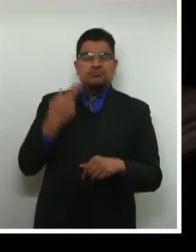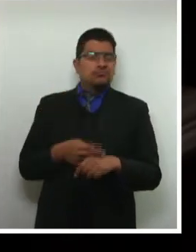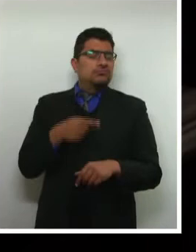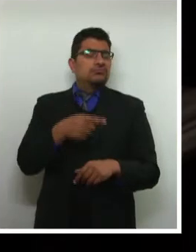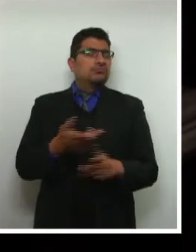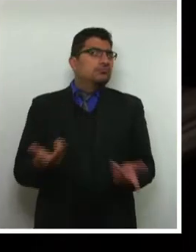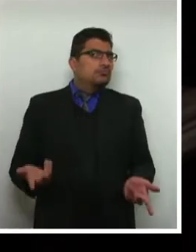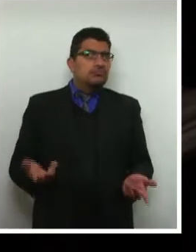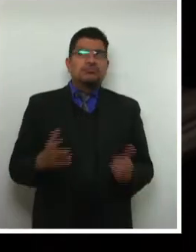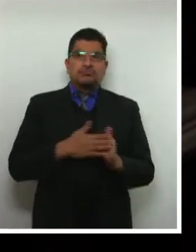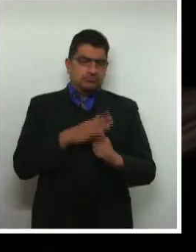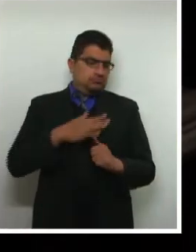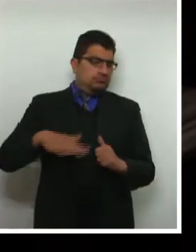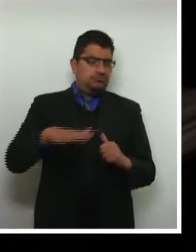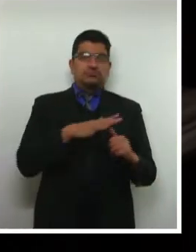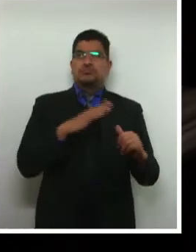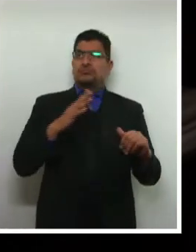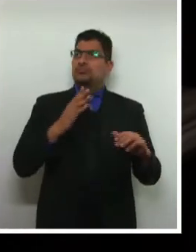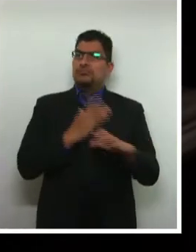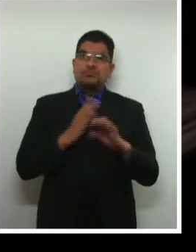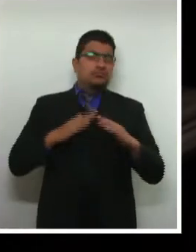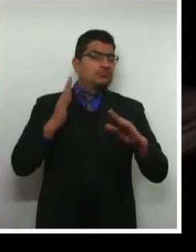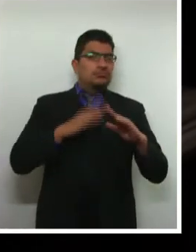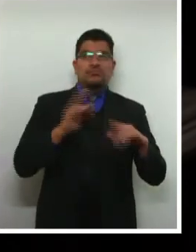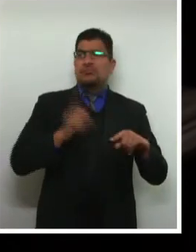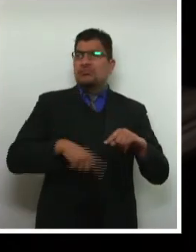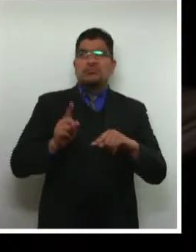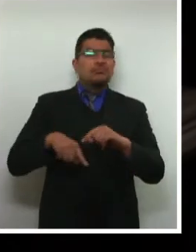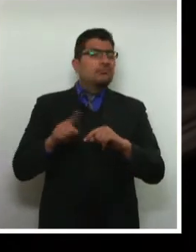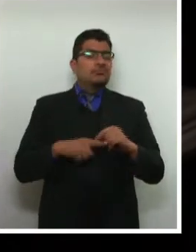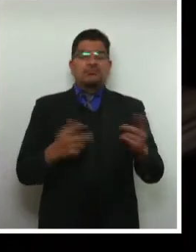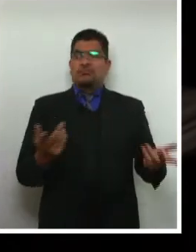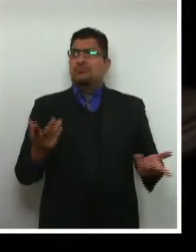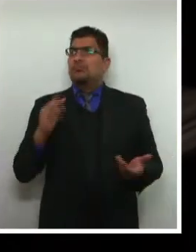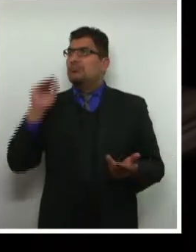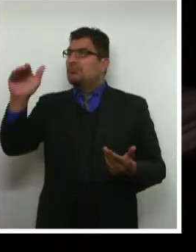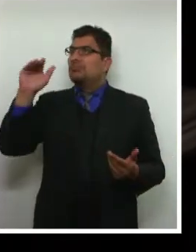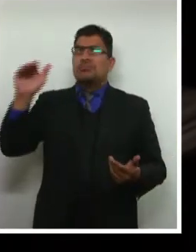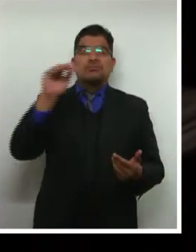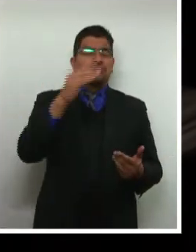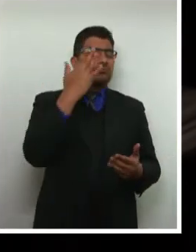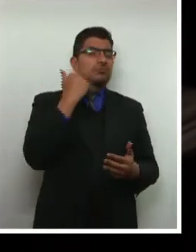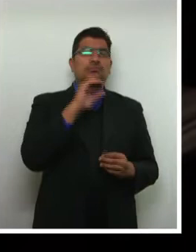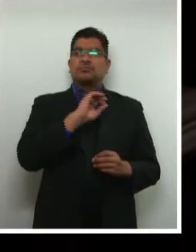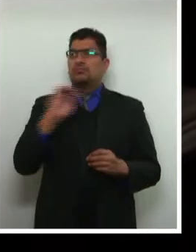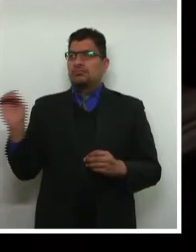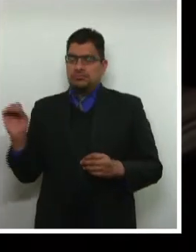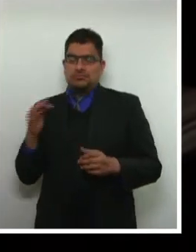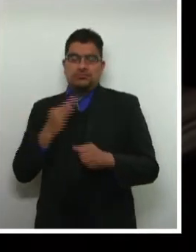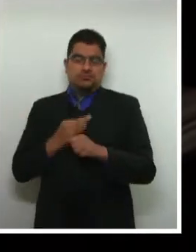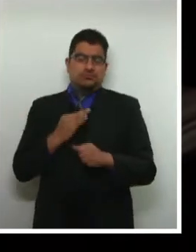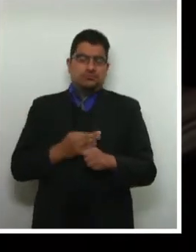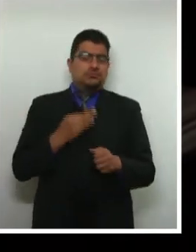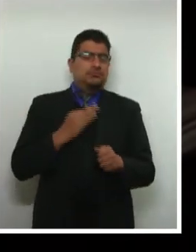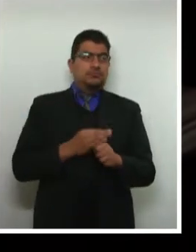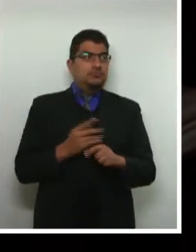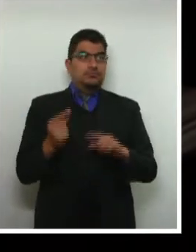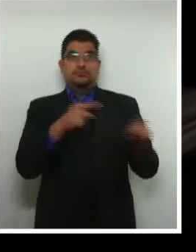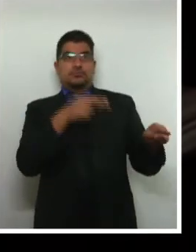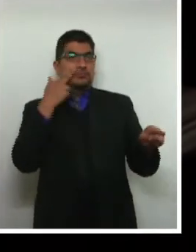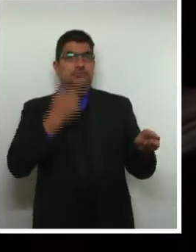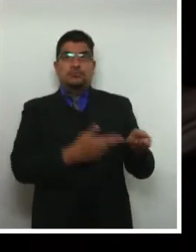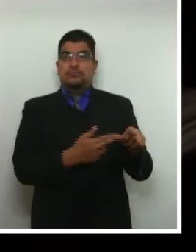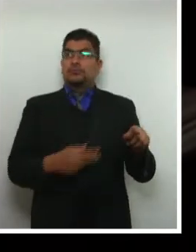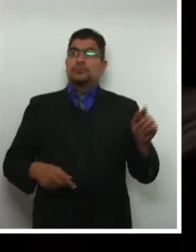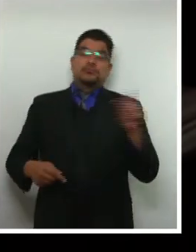responsable de que el patrimonio se esté acabando, no lo hay actualmente. empiezan a pasarse la bolita